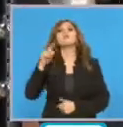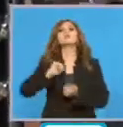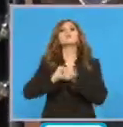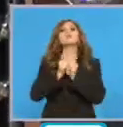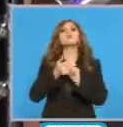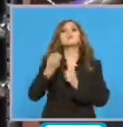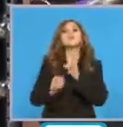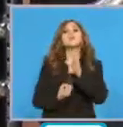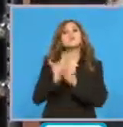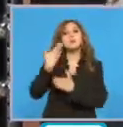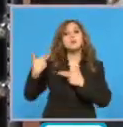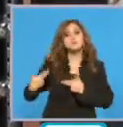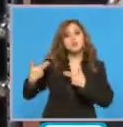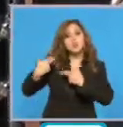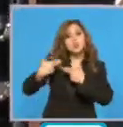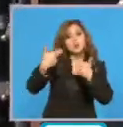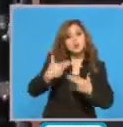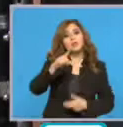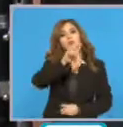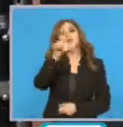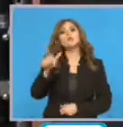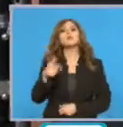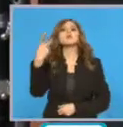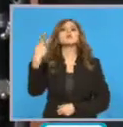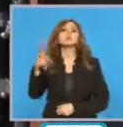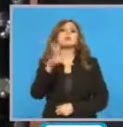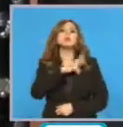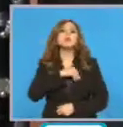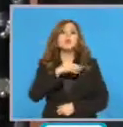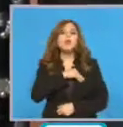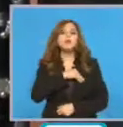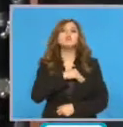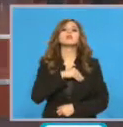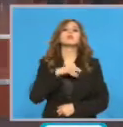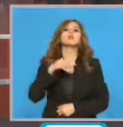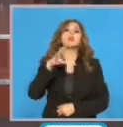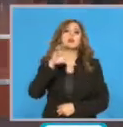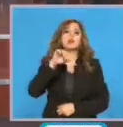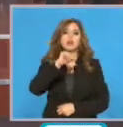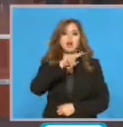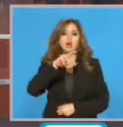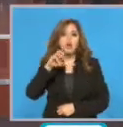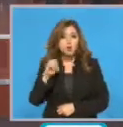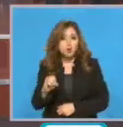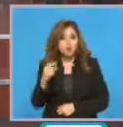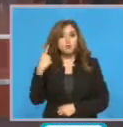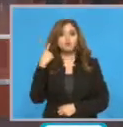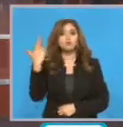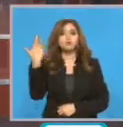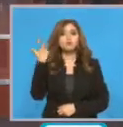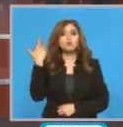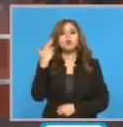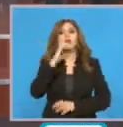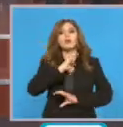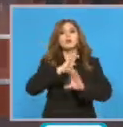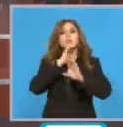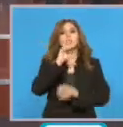generaciones, los hijos formaron ya después el grupo El Carro. Y después cuando ya pegó el tema de Veneno,